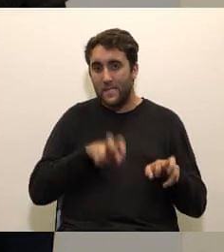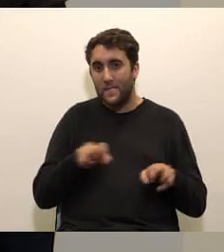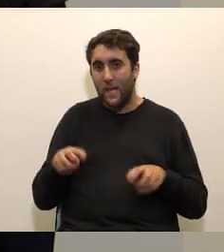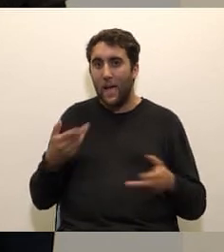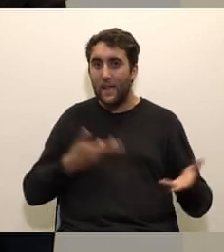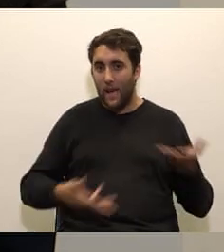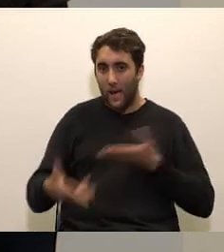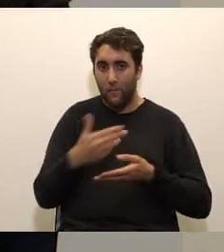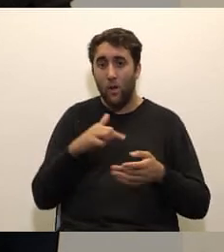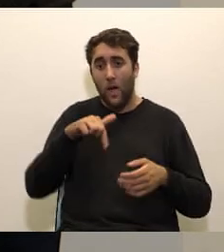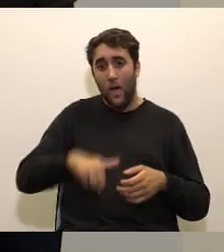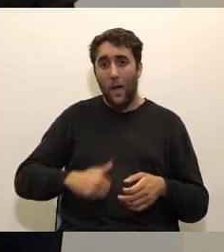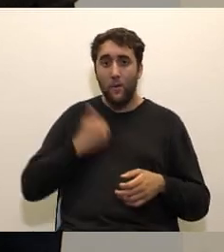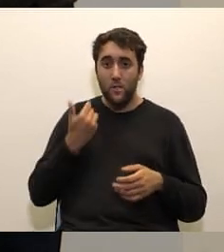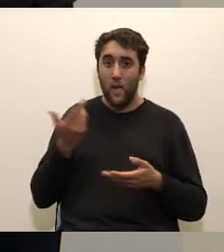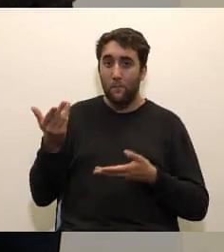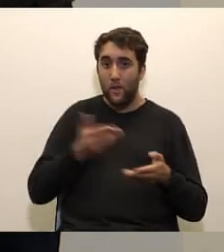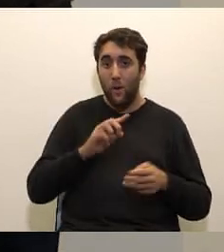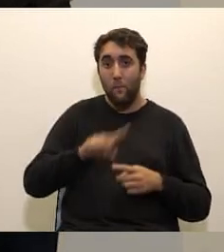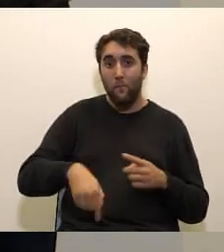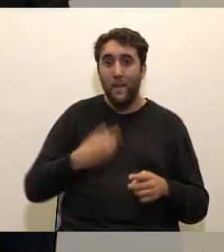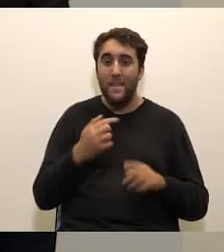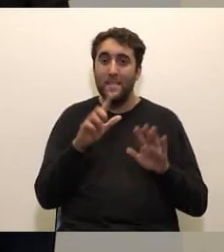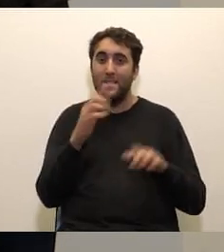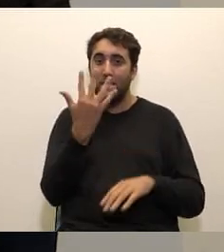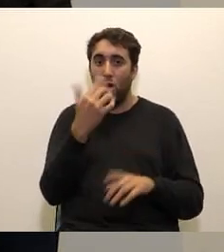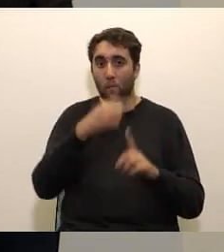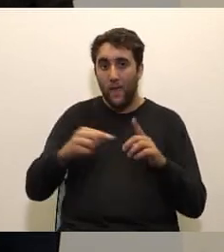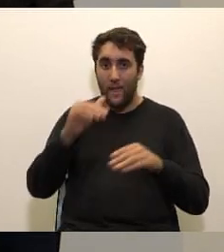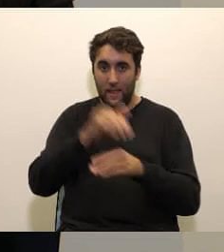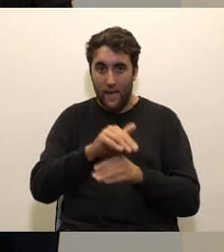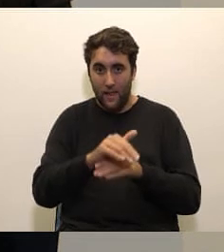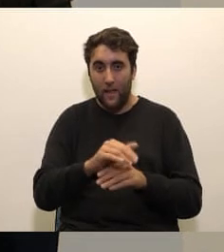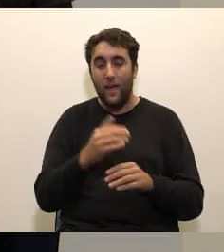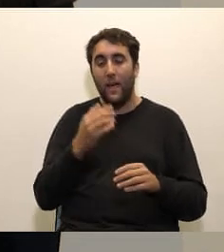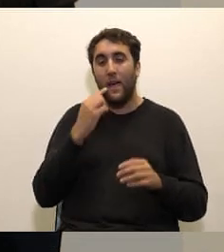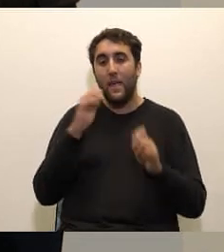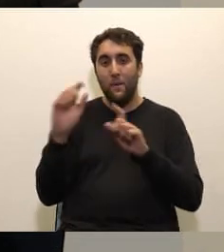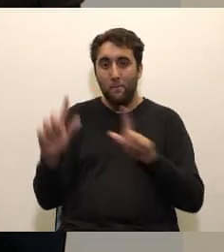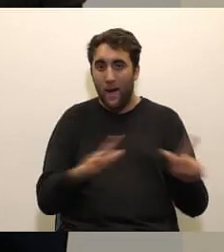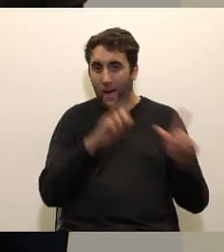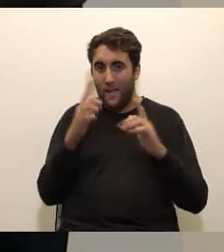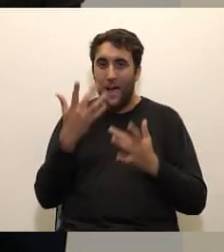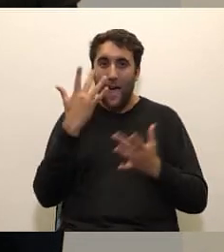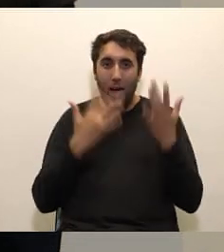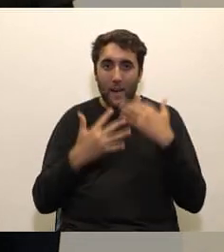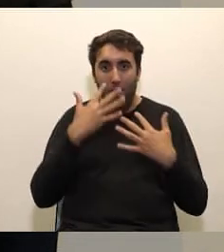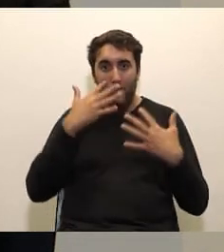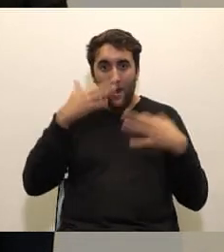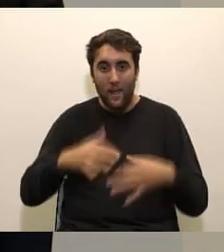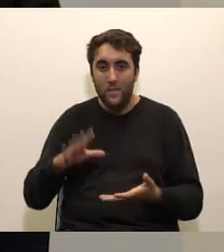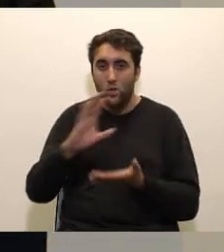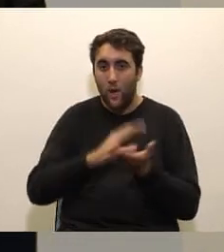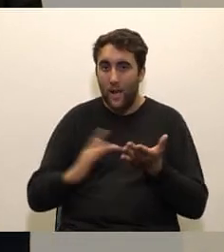desde ya a la conferencia de las 17:30, Imágenes, Arte y Verdad en la Formación Ciudadana, a cargo